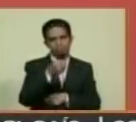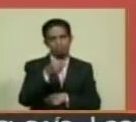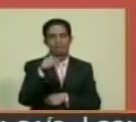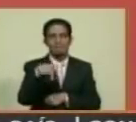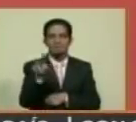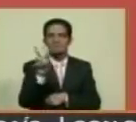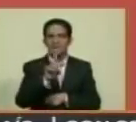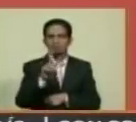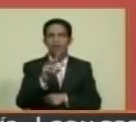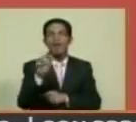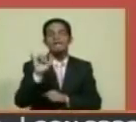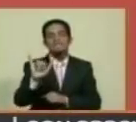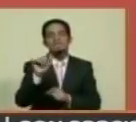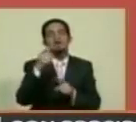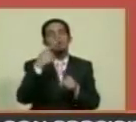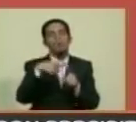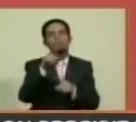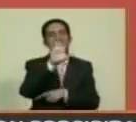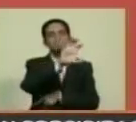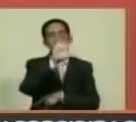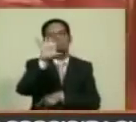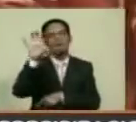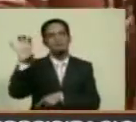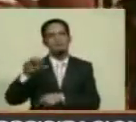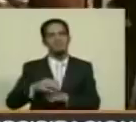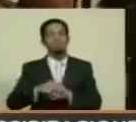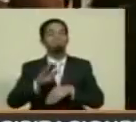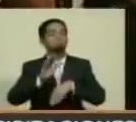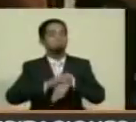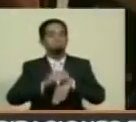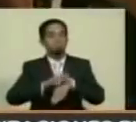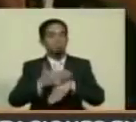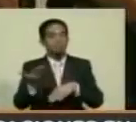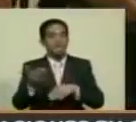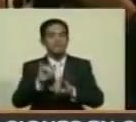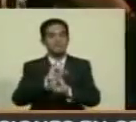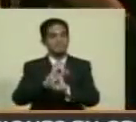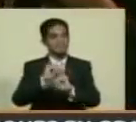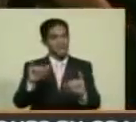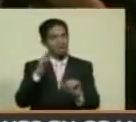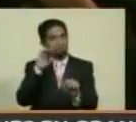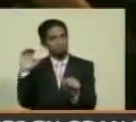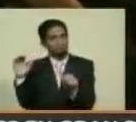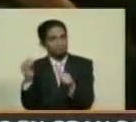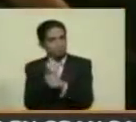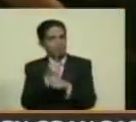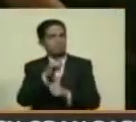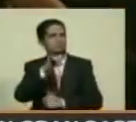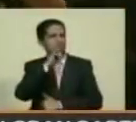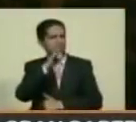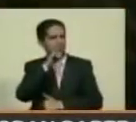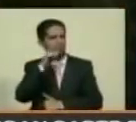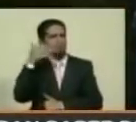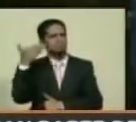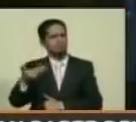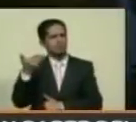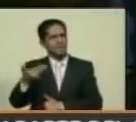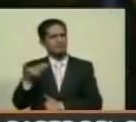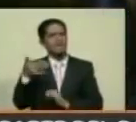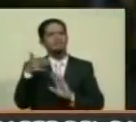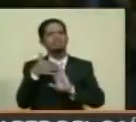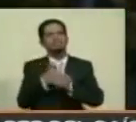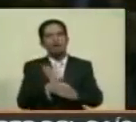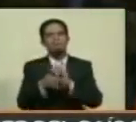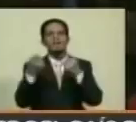internacionales porque hemos tenido avances importantes en las investigaciones que se vienen realizando sobre el